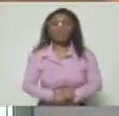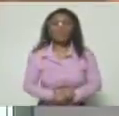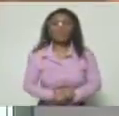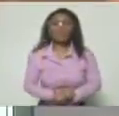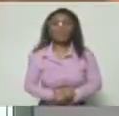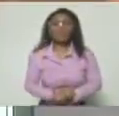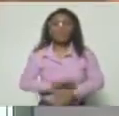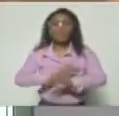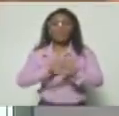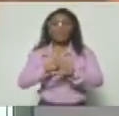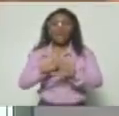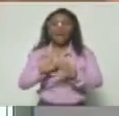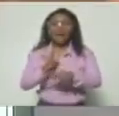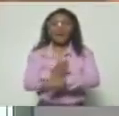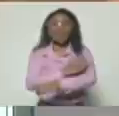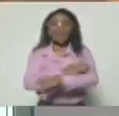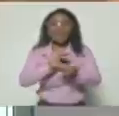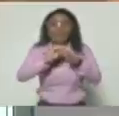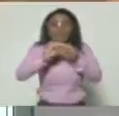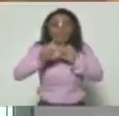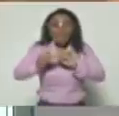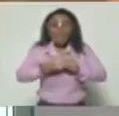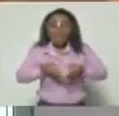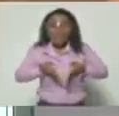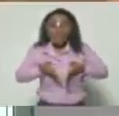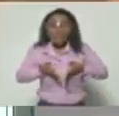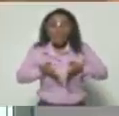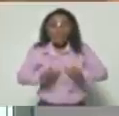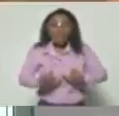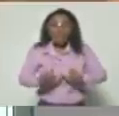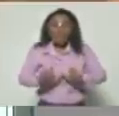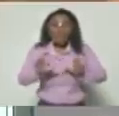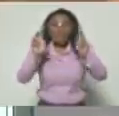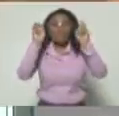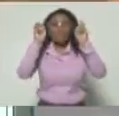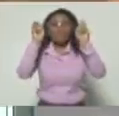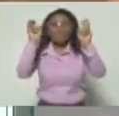ya se estaba haciendo, nacía pues, una doctrina.